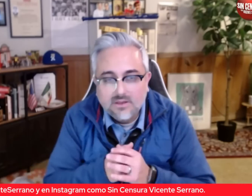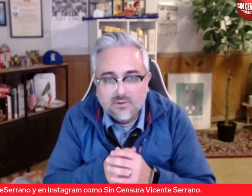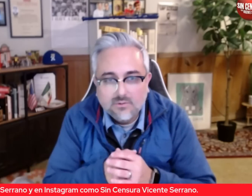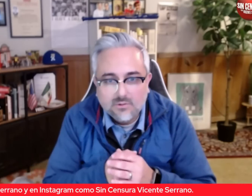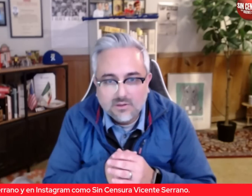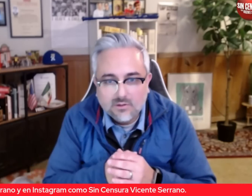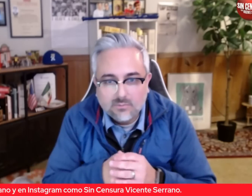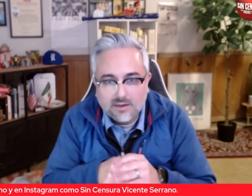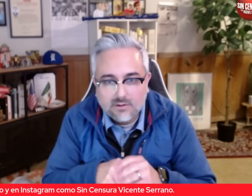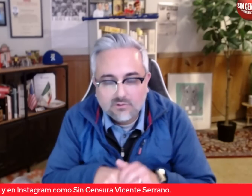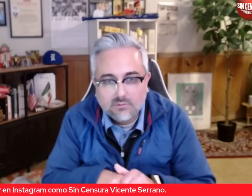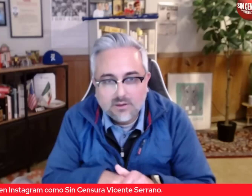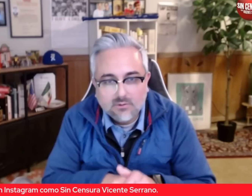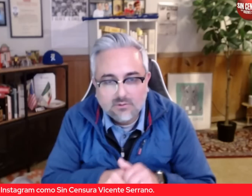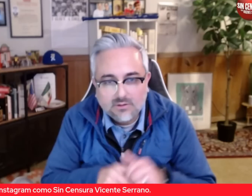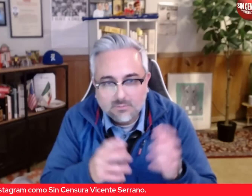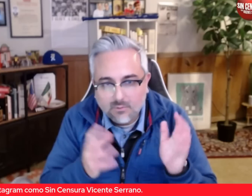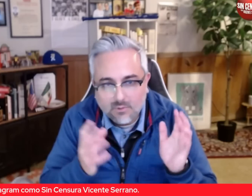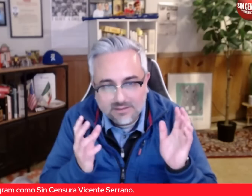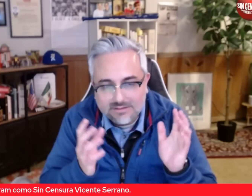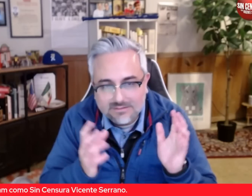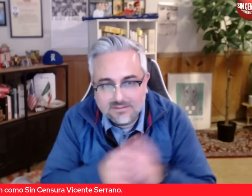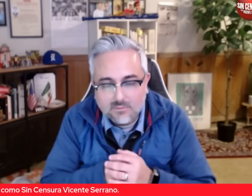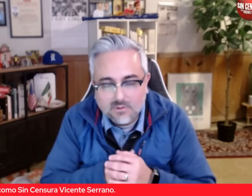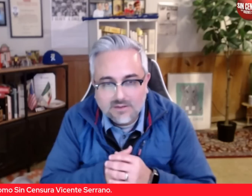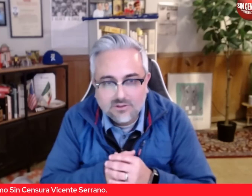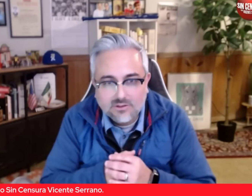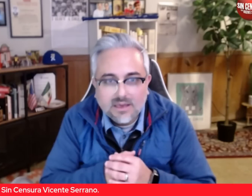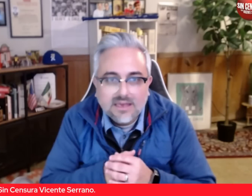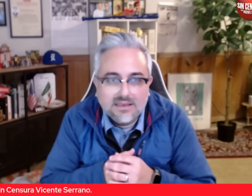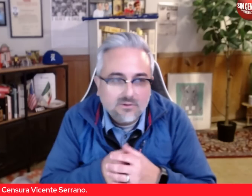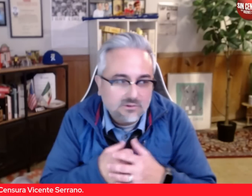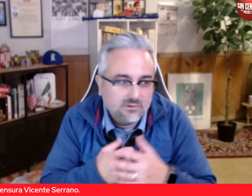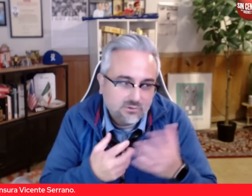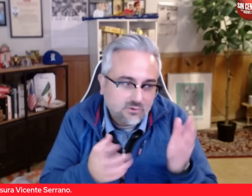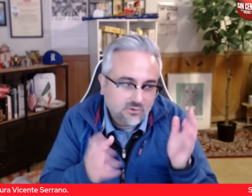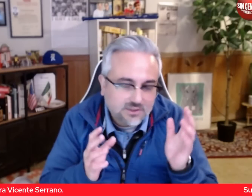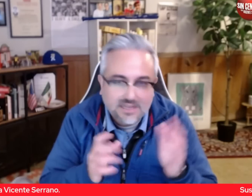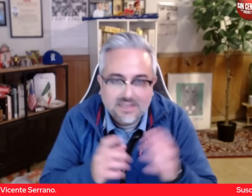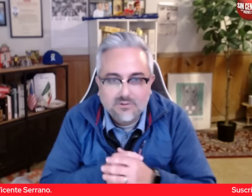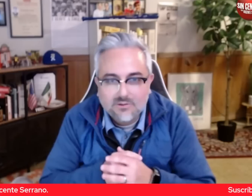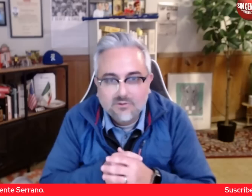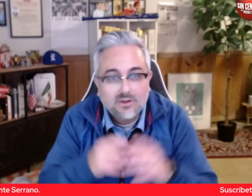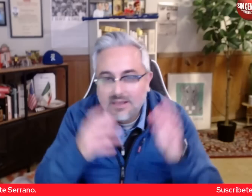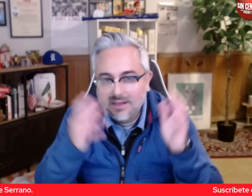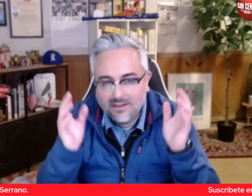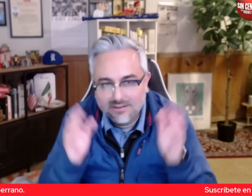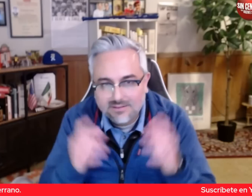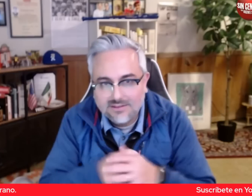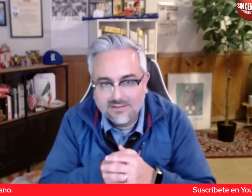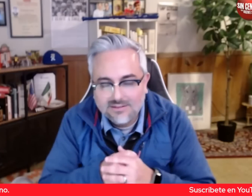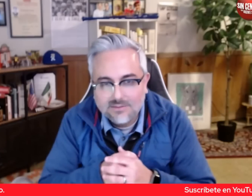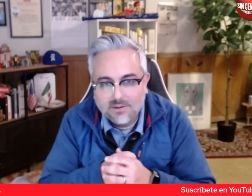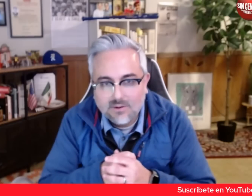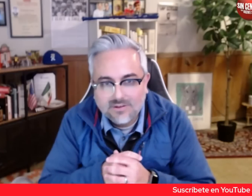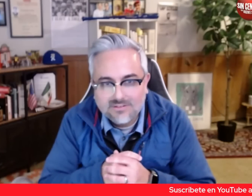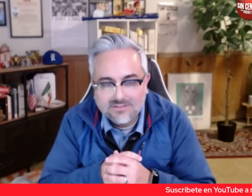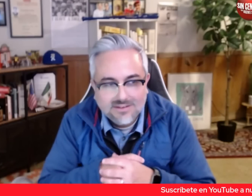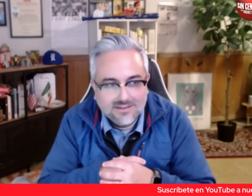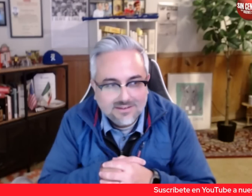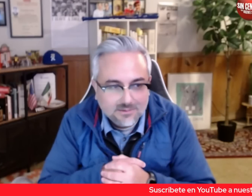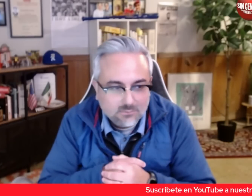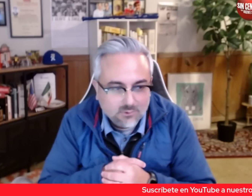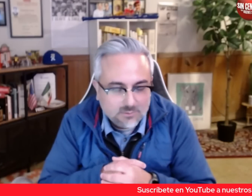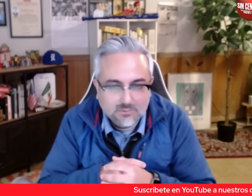sabe, de los barrios con mayor poder adquisitivo en la Ciudad de México, de los que son considerados de las